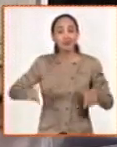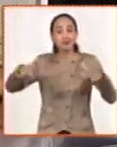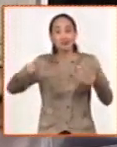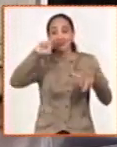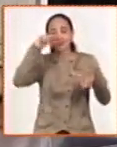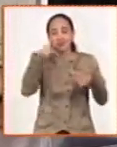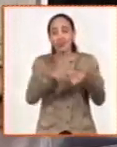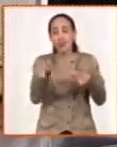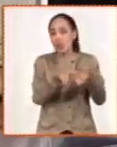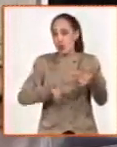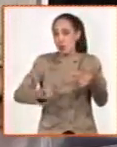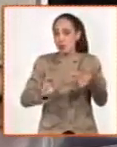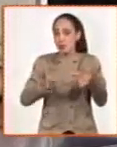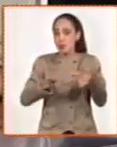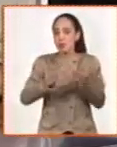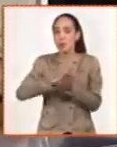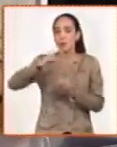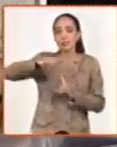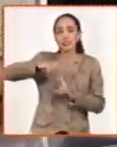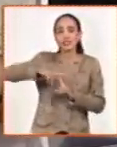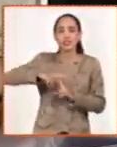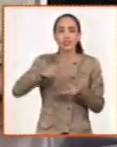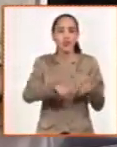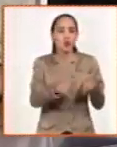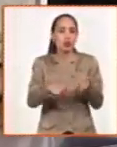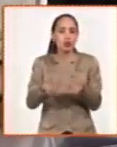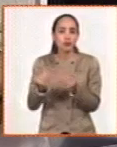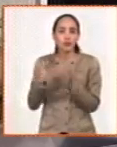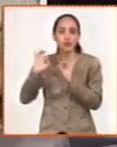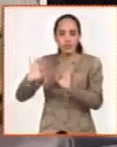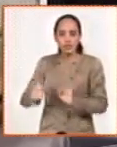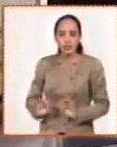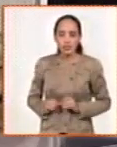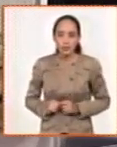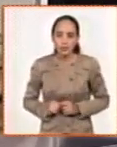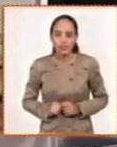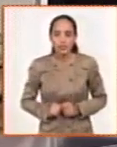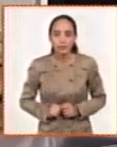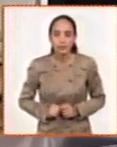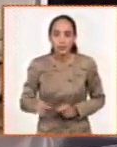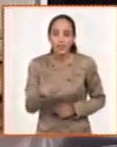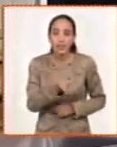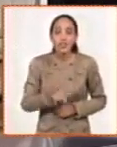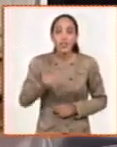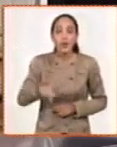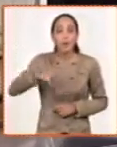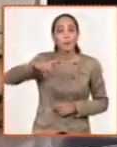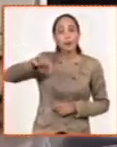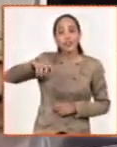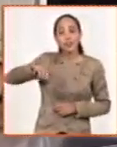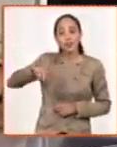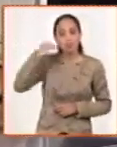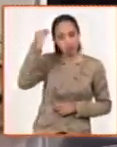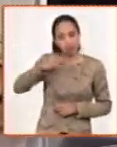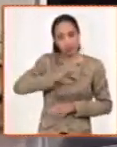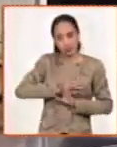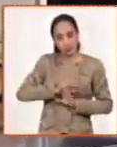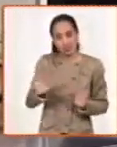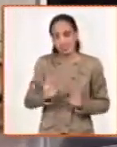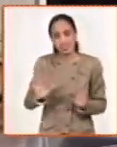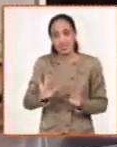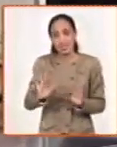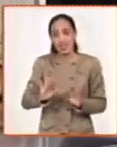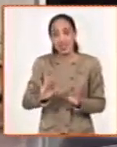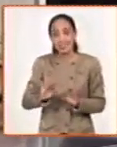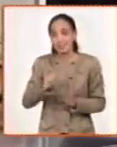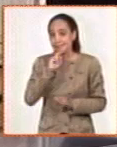en Matanzas con cosas muy específicas para esa gente, y ahora con Pinar del Río, que creo que sí rompió todos los